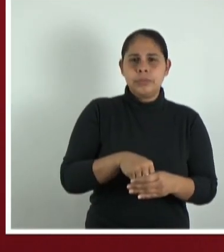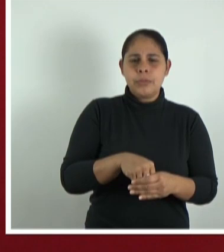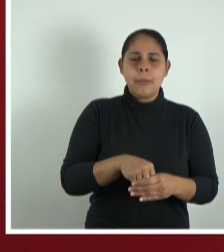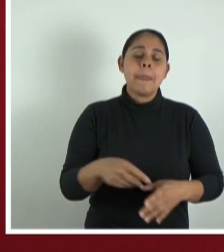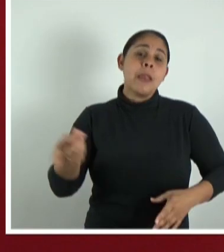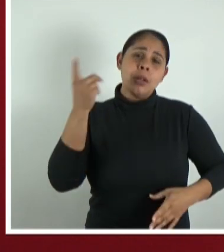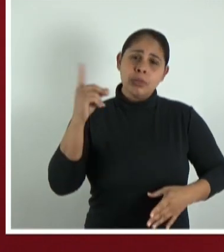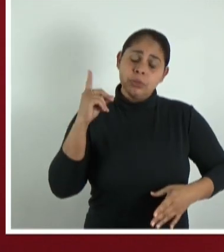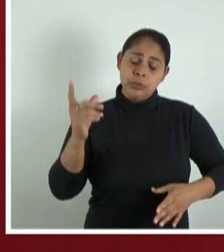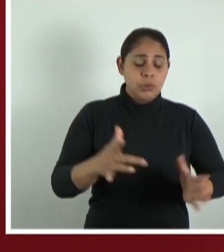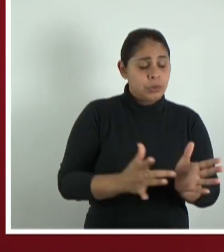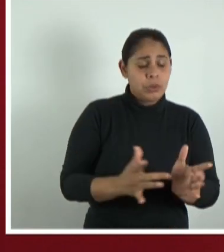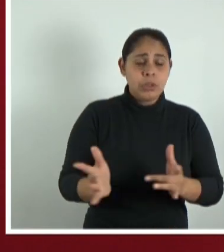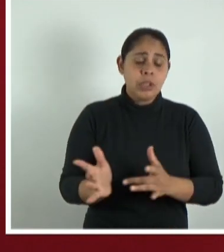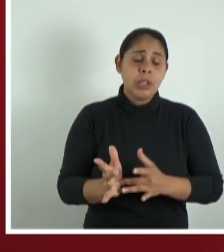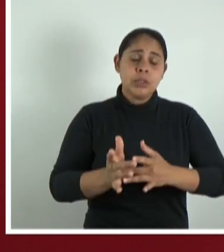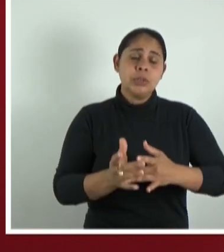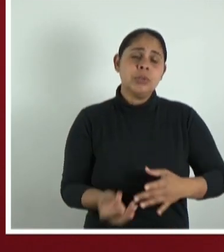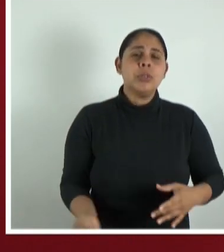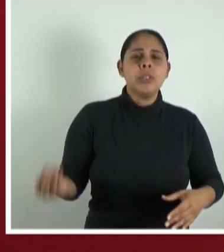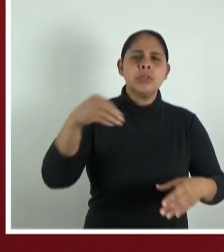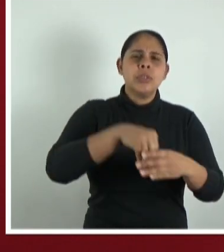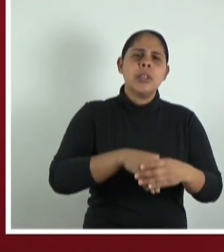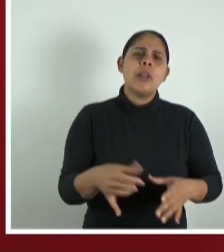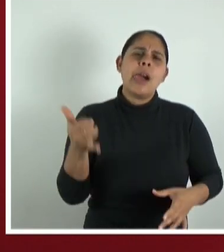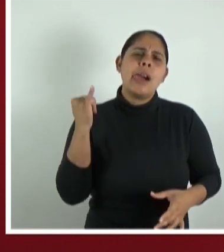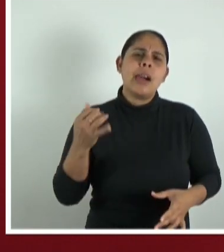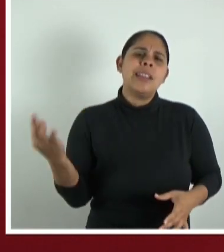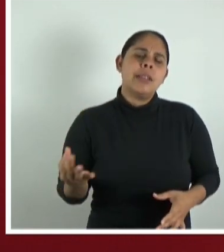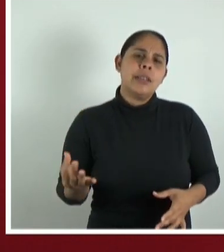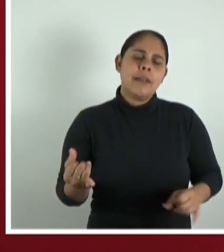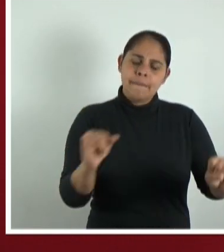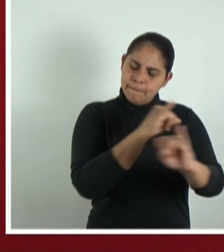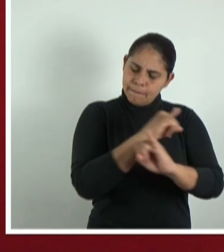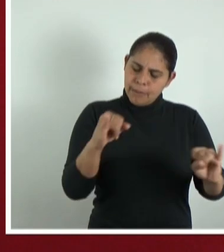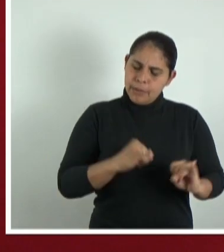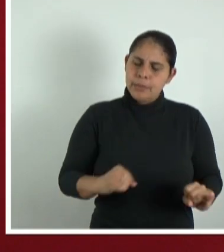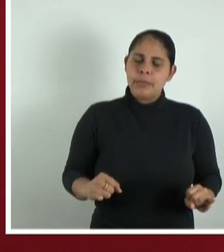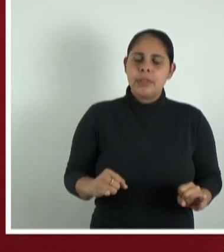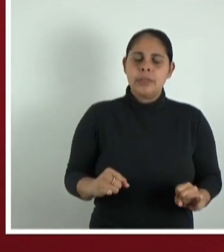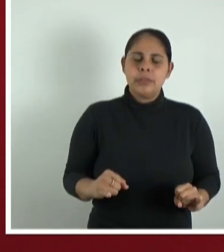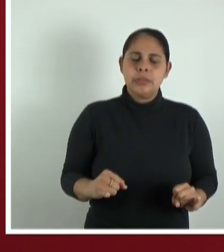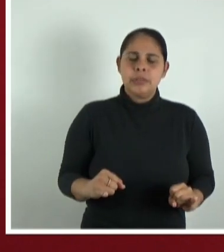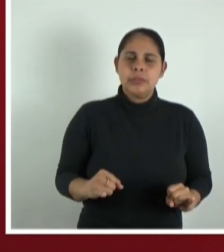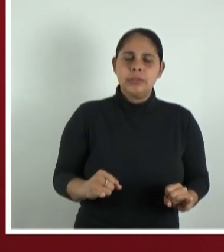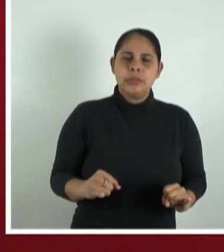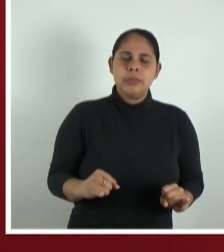Solo en Jesucristo encontramos la paz. Y sabes, querido oyente,